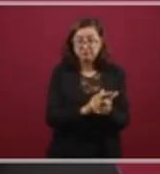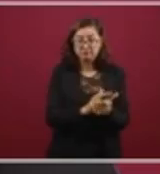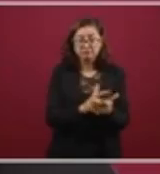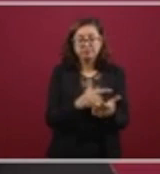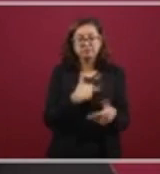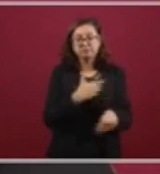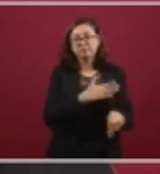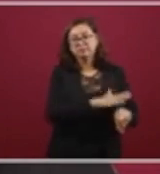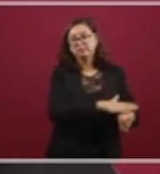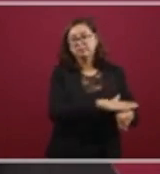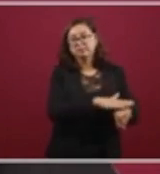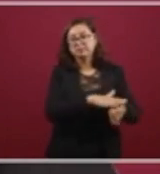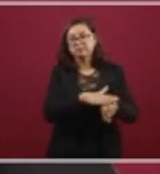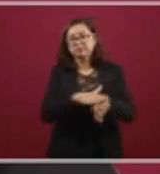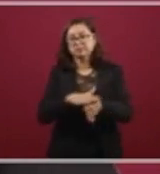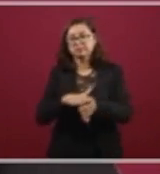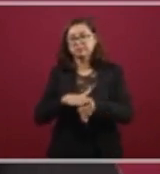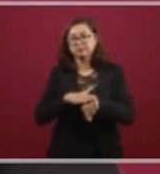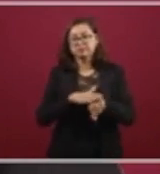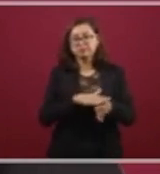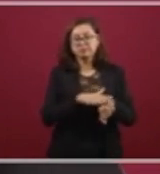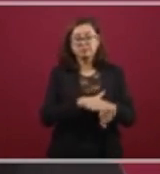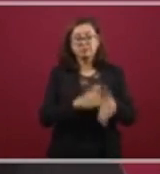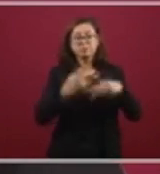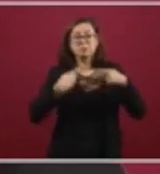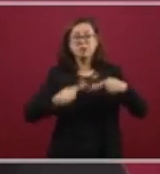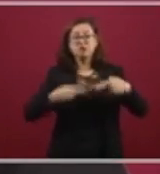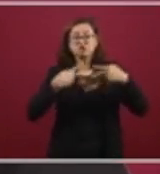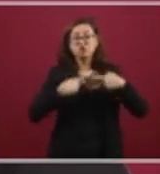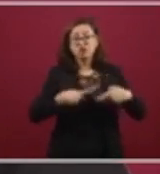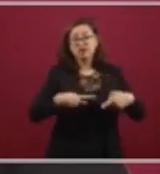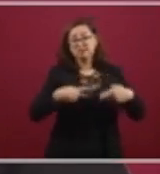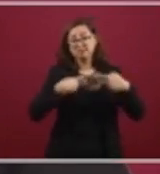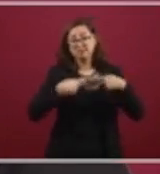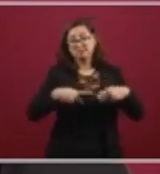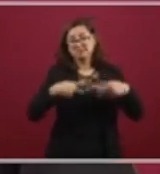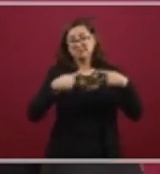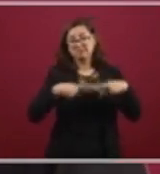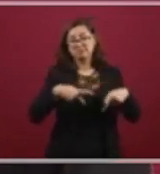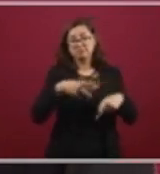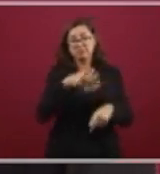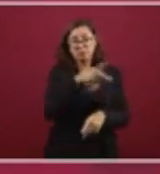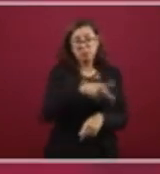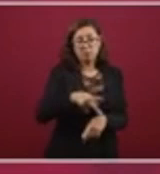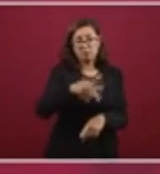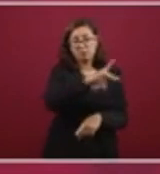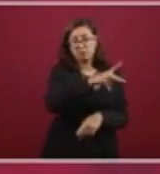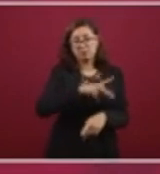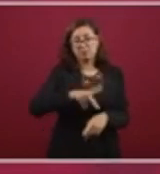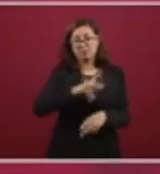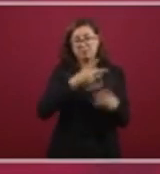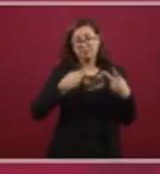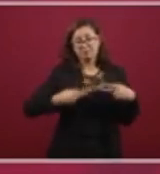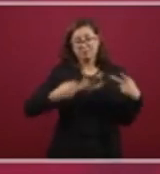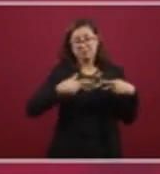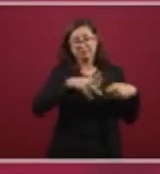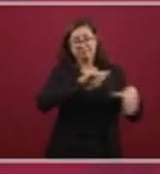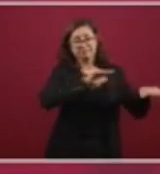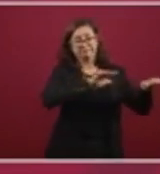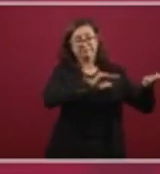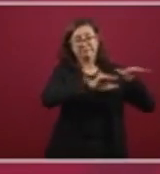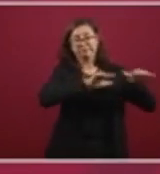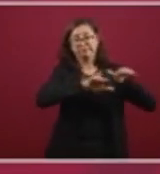convocaron a pobladores, un poco lo que se